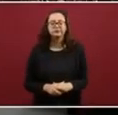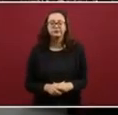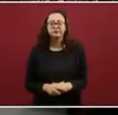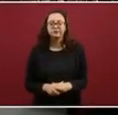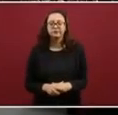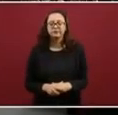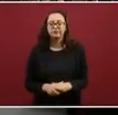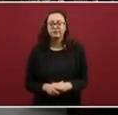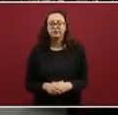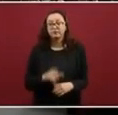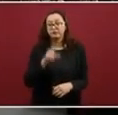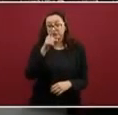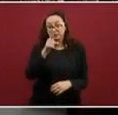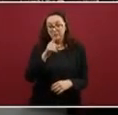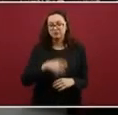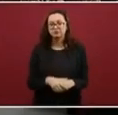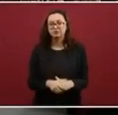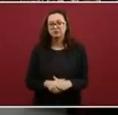Usted, por favor.